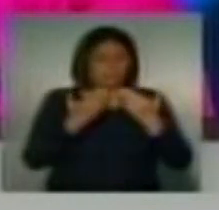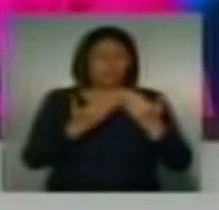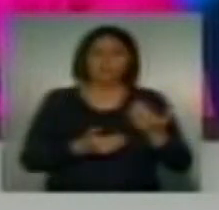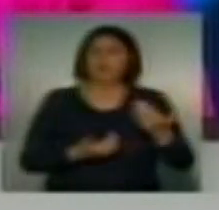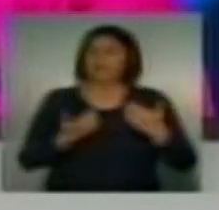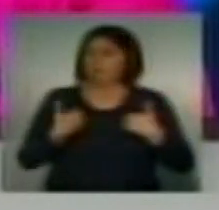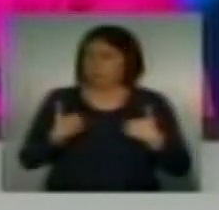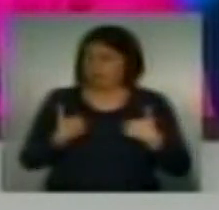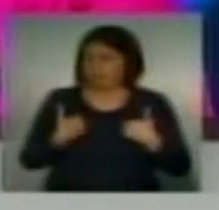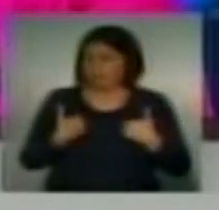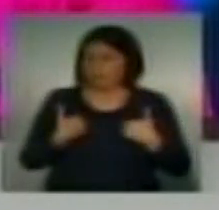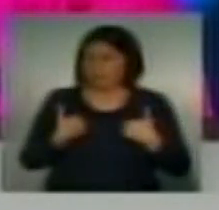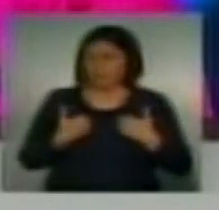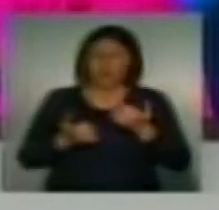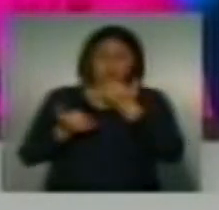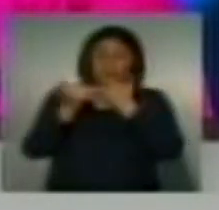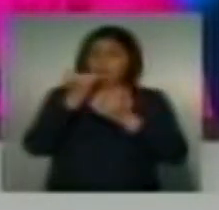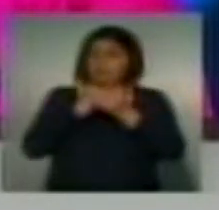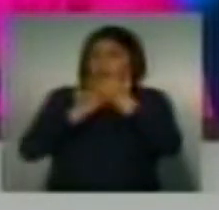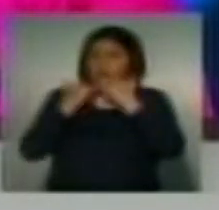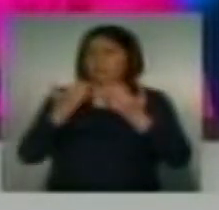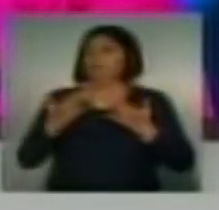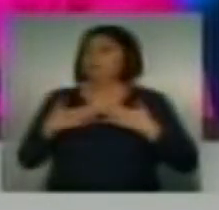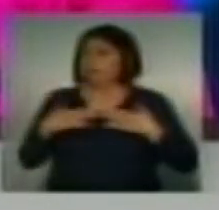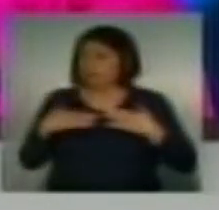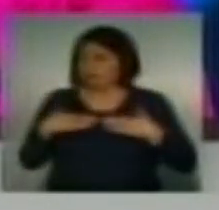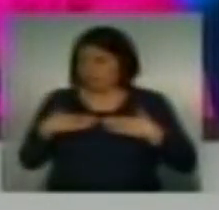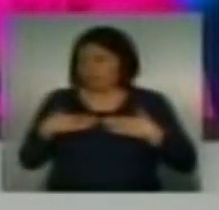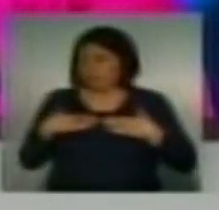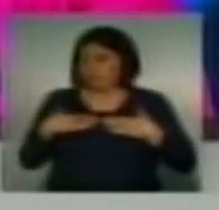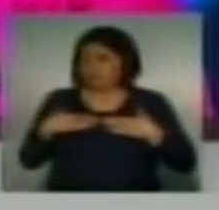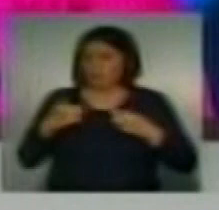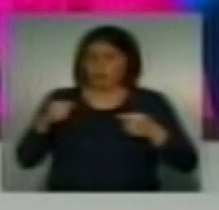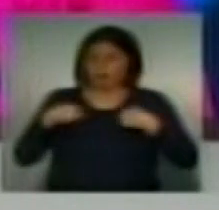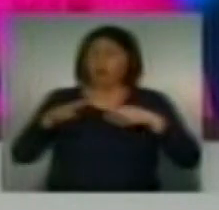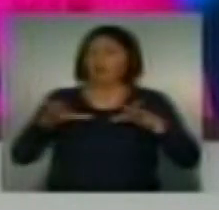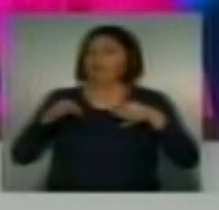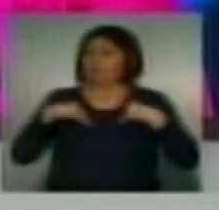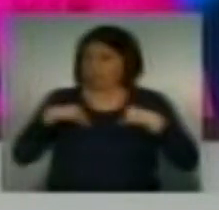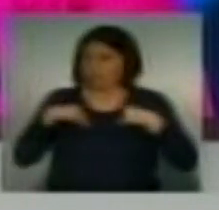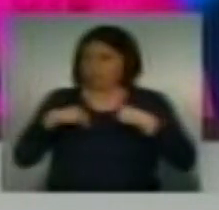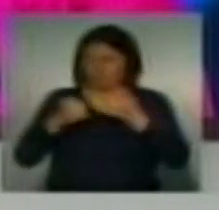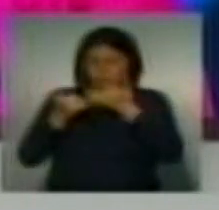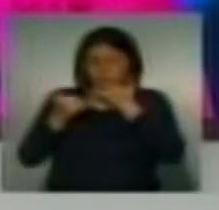parte los errores son mos yo los